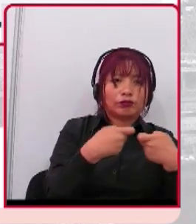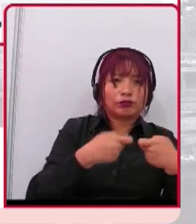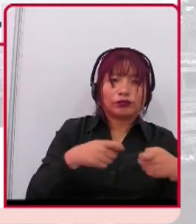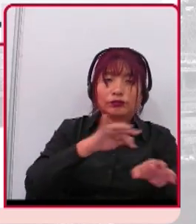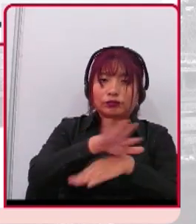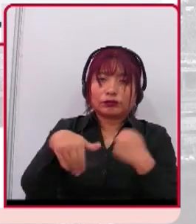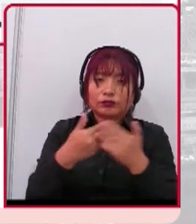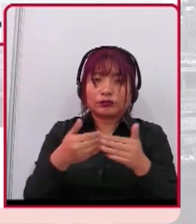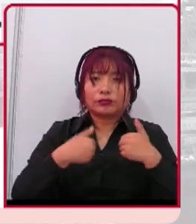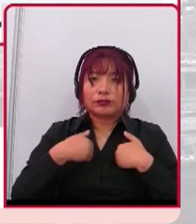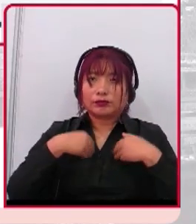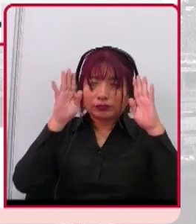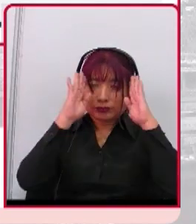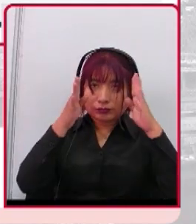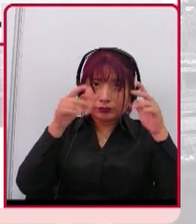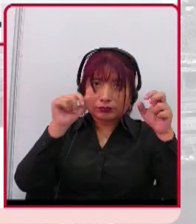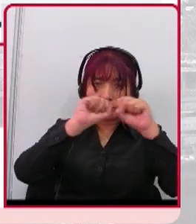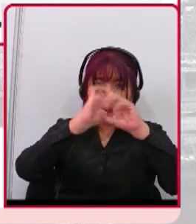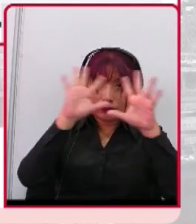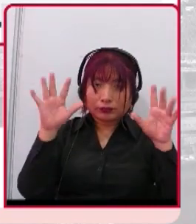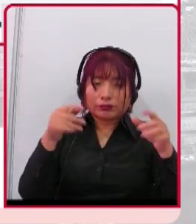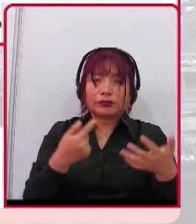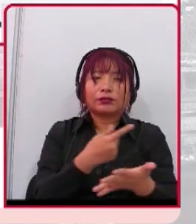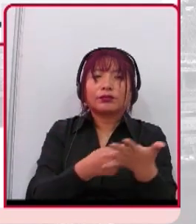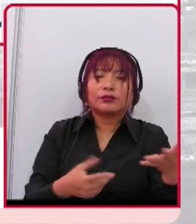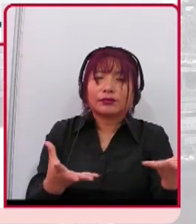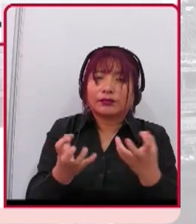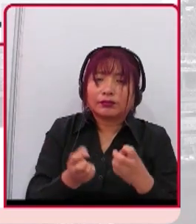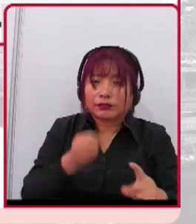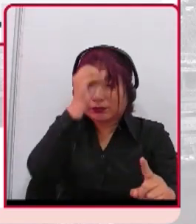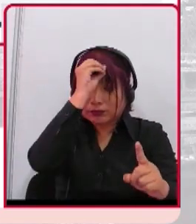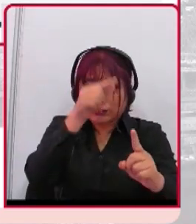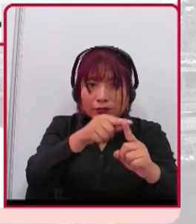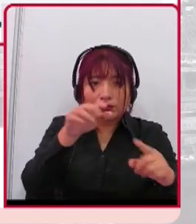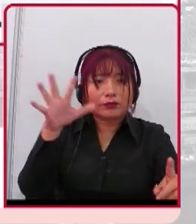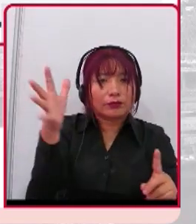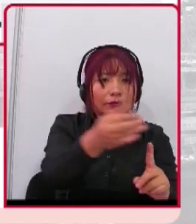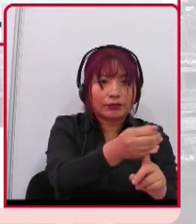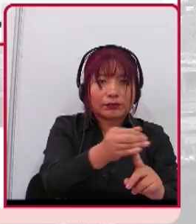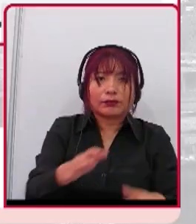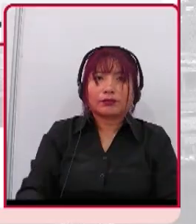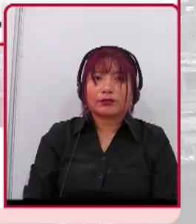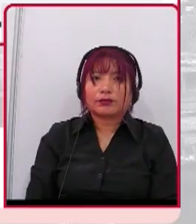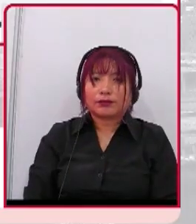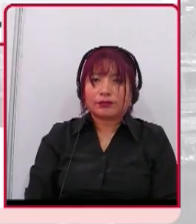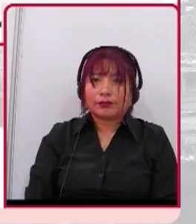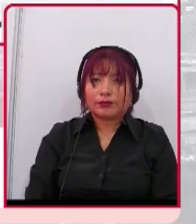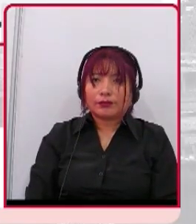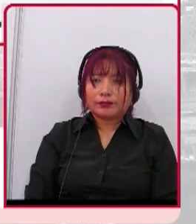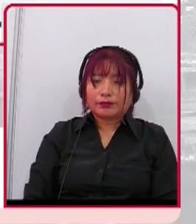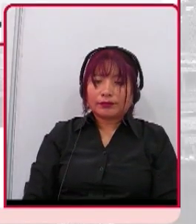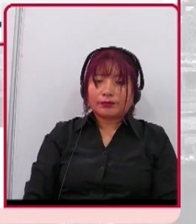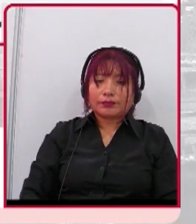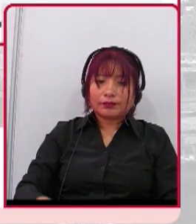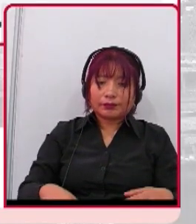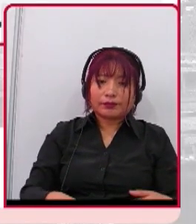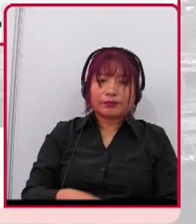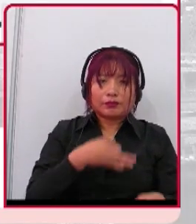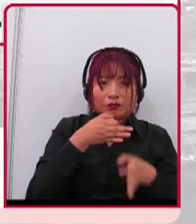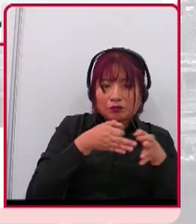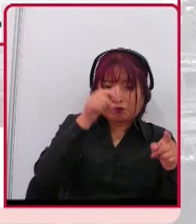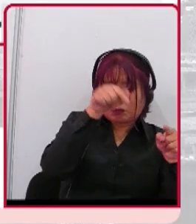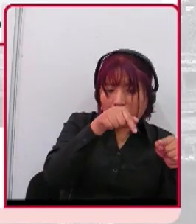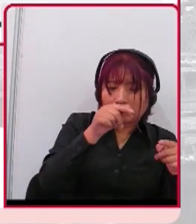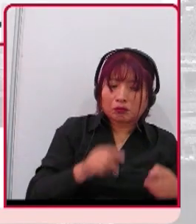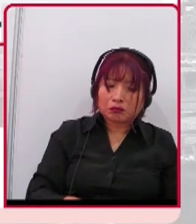tener claro qué es lo que íbamos a lograr o qué es lo que estábamos buscando obtener como objetivo. Definiendo ello, también